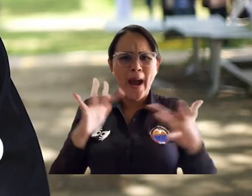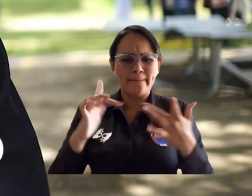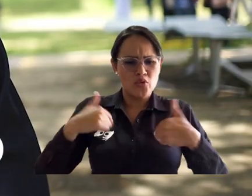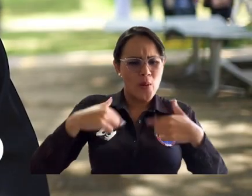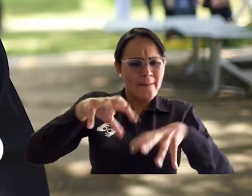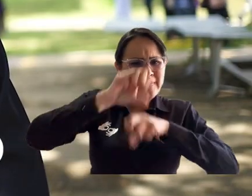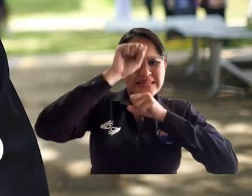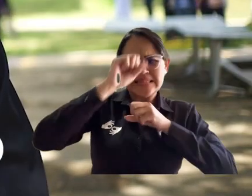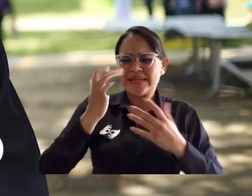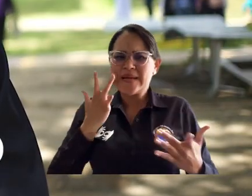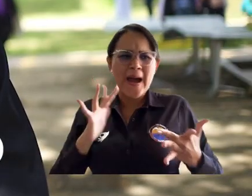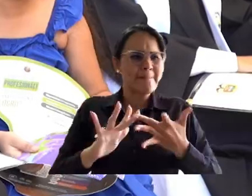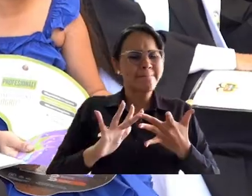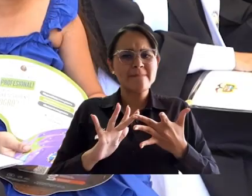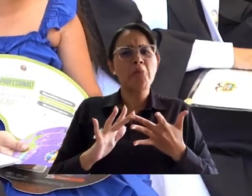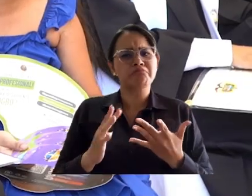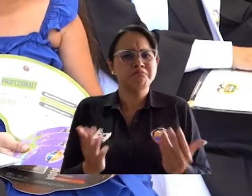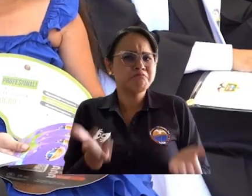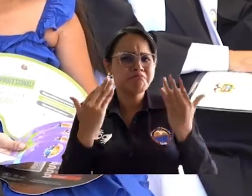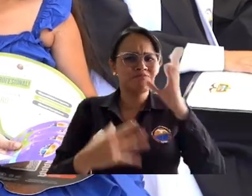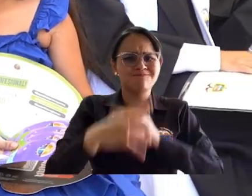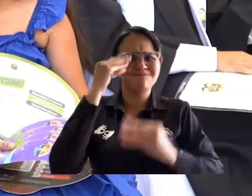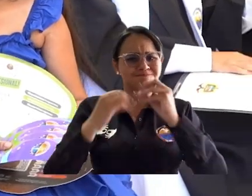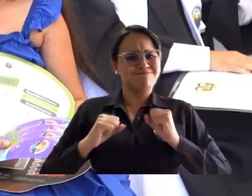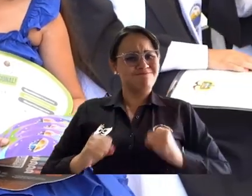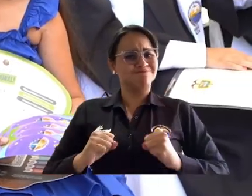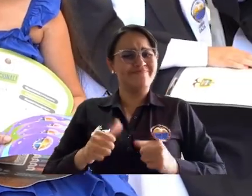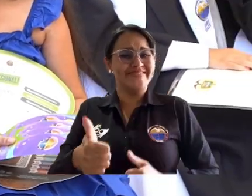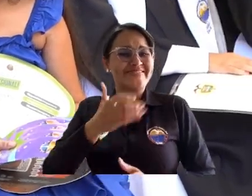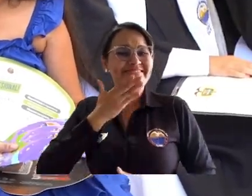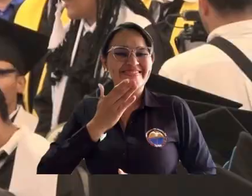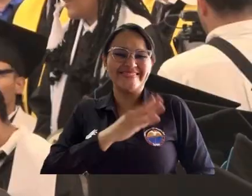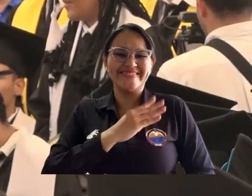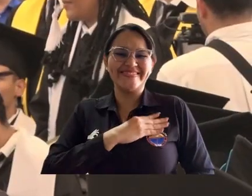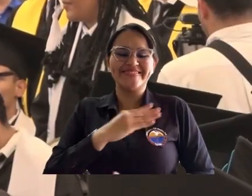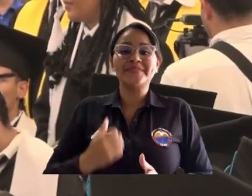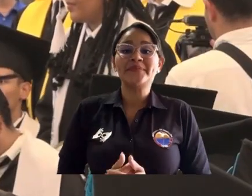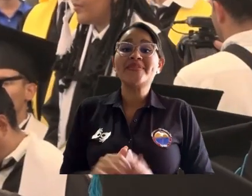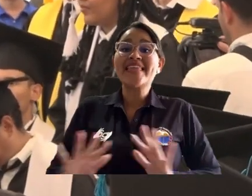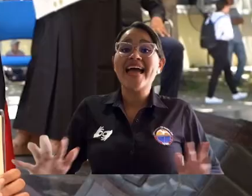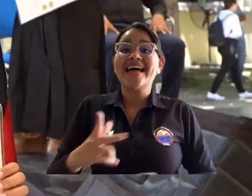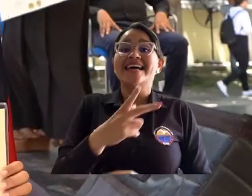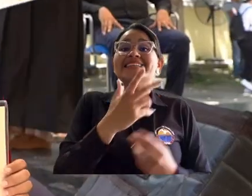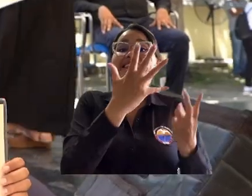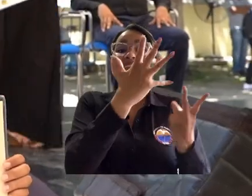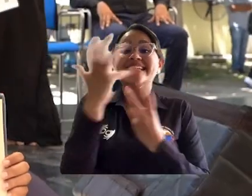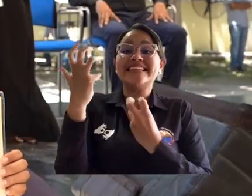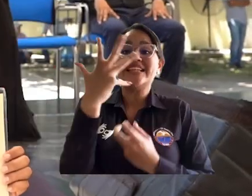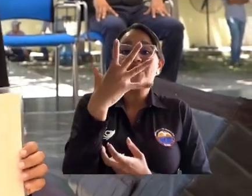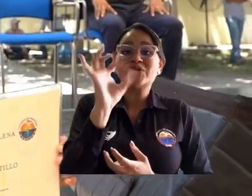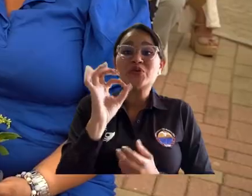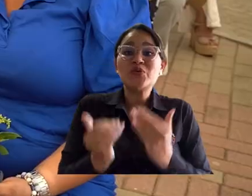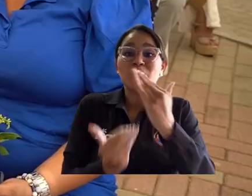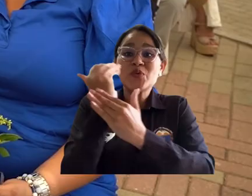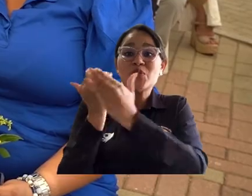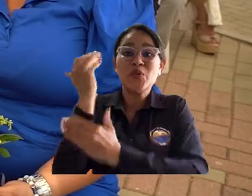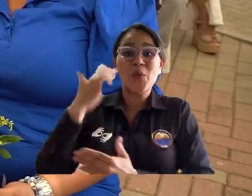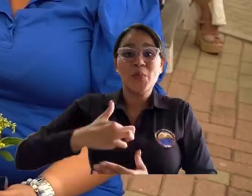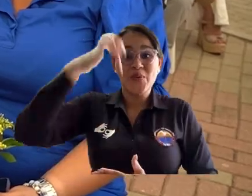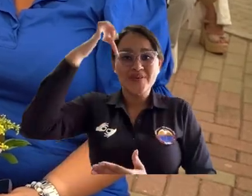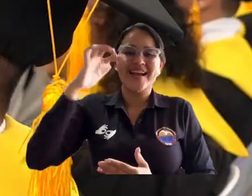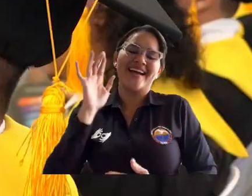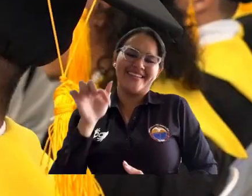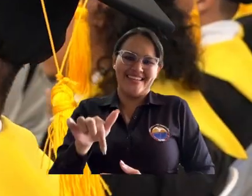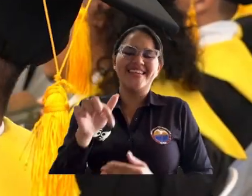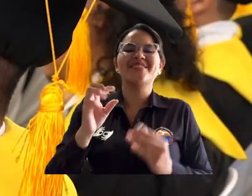de aprendizaje y eso, pero fue muy, muy gratificante y muy satisfactorio. Estos 750 nuevos profesionales de alta